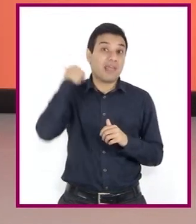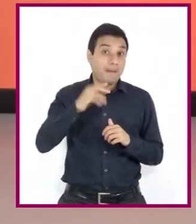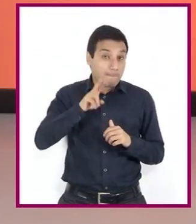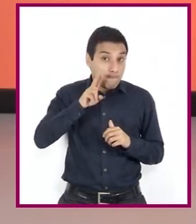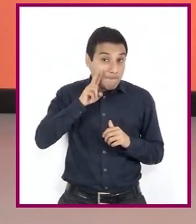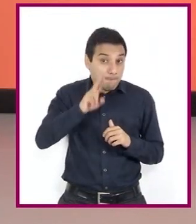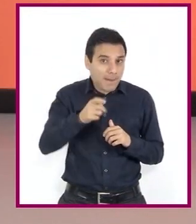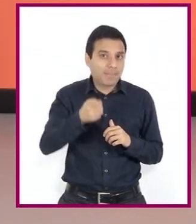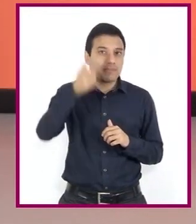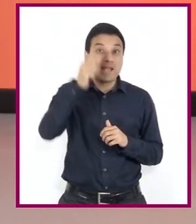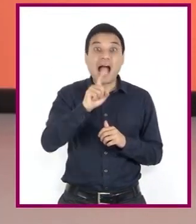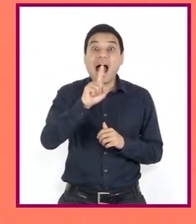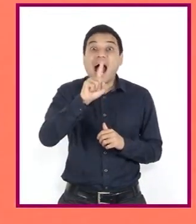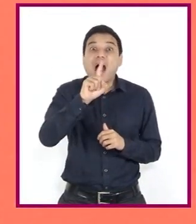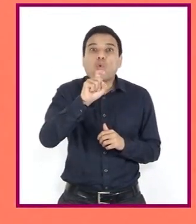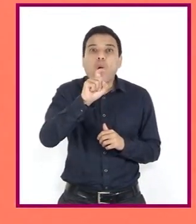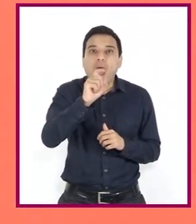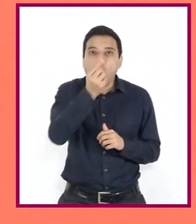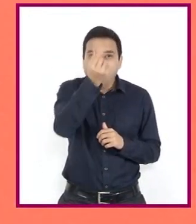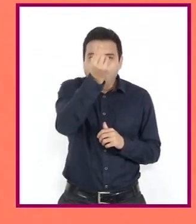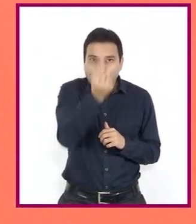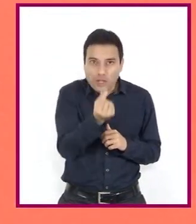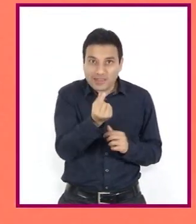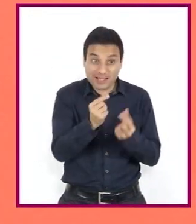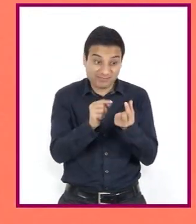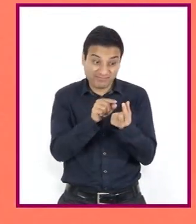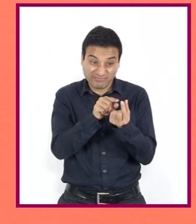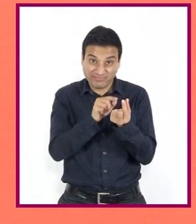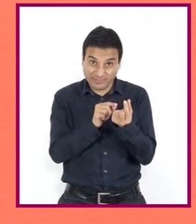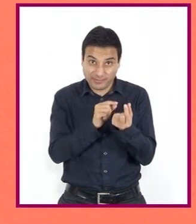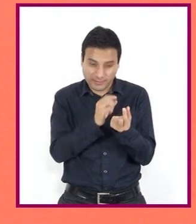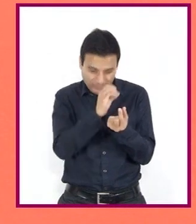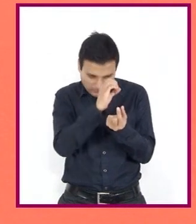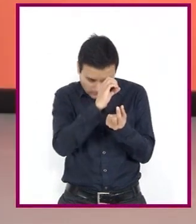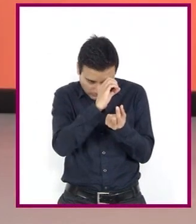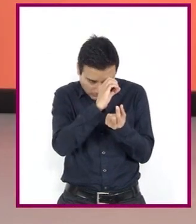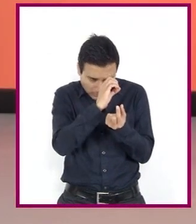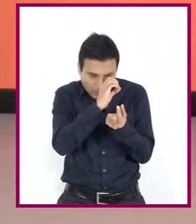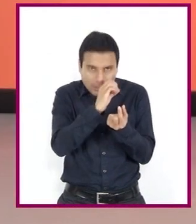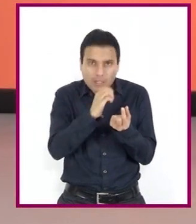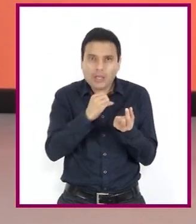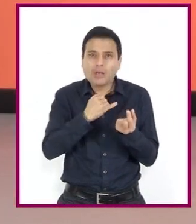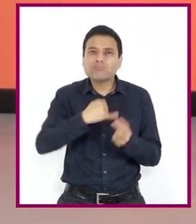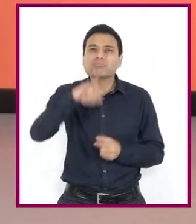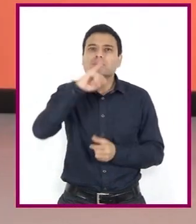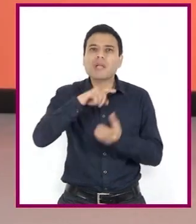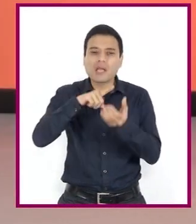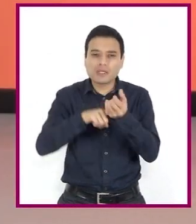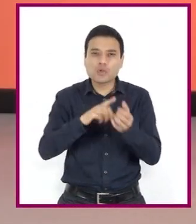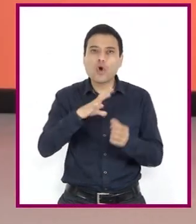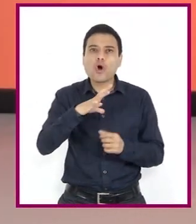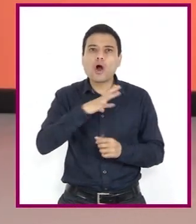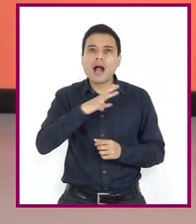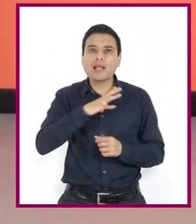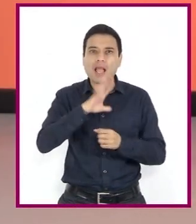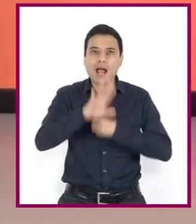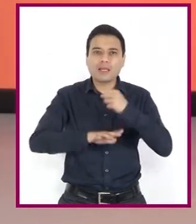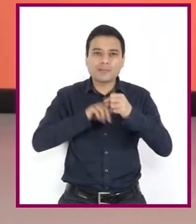vez una gota de agua. Se encontró con unos microorganismos a los que llamó